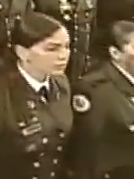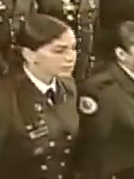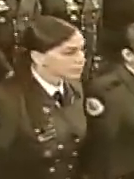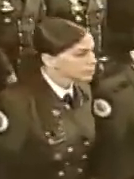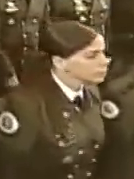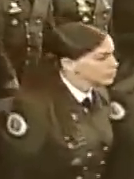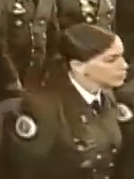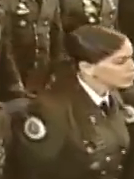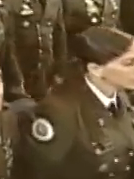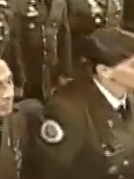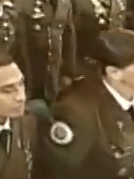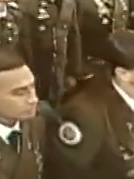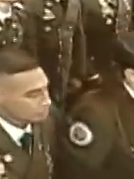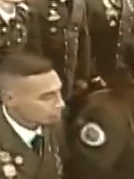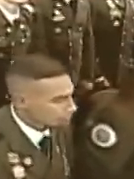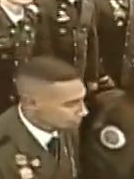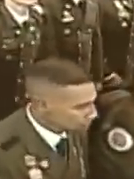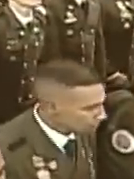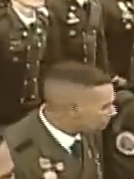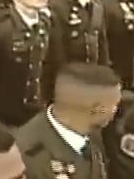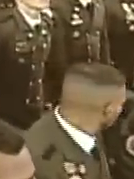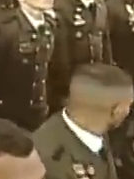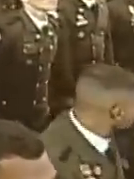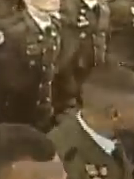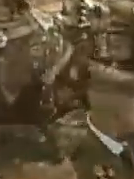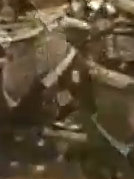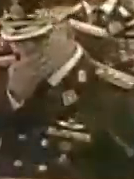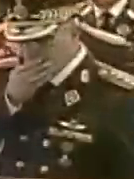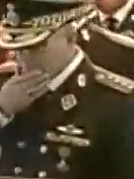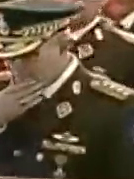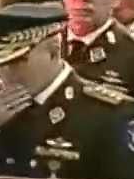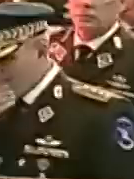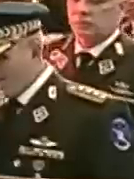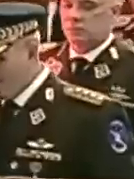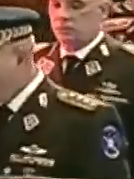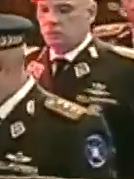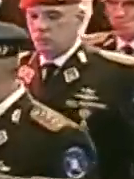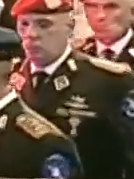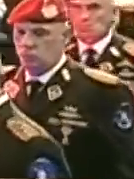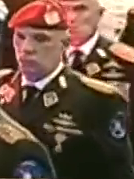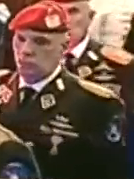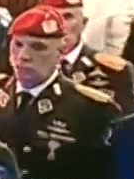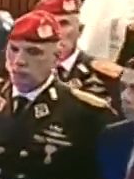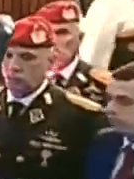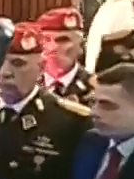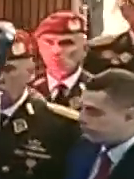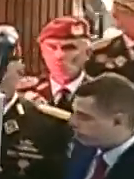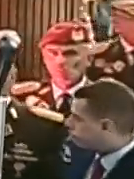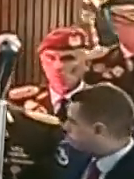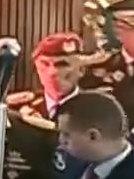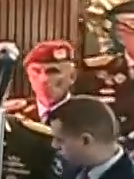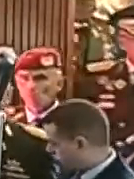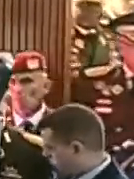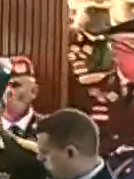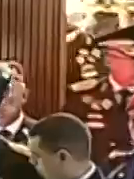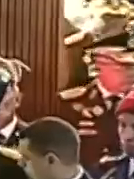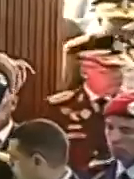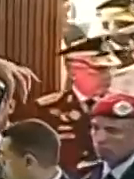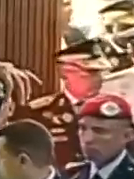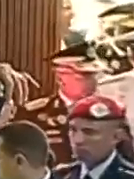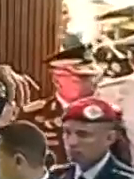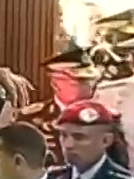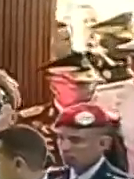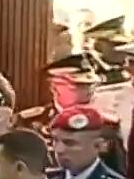Buenas tardes, un gusto en saludarles a esta hora desde el Teatro de la Academia Militar del Ejército Bolivariano, acá en el Fuerte Tiuna.